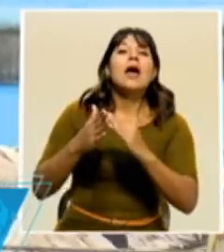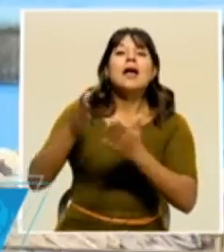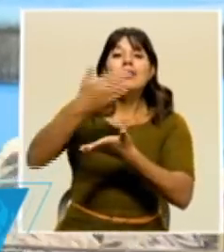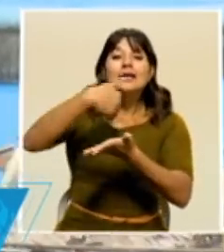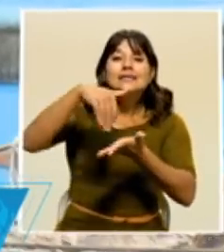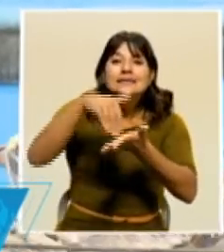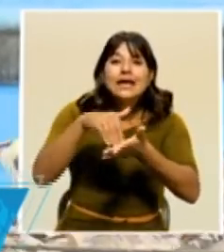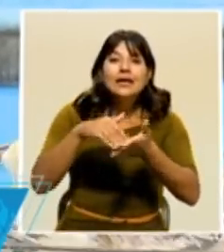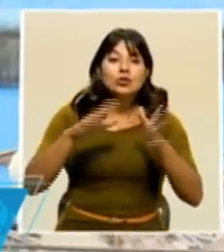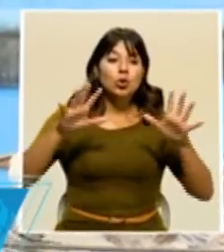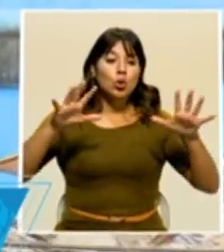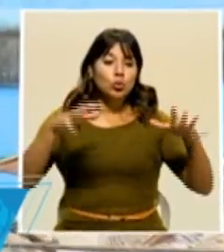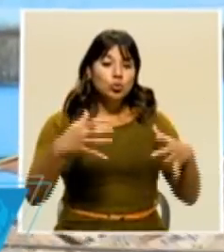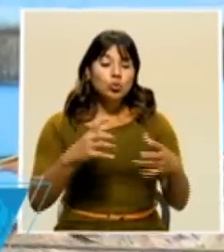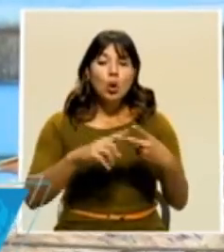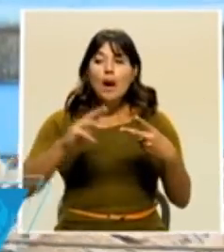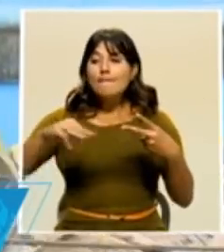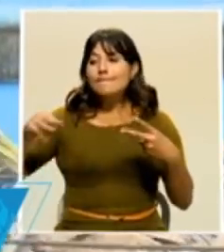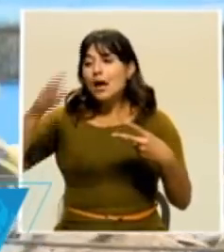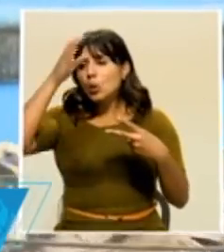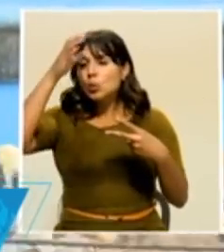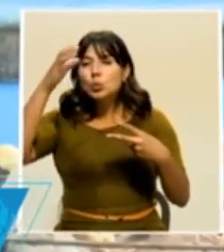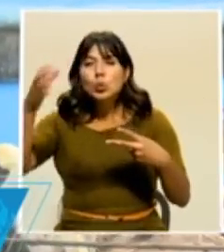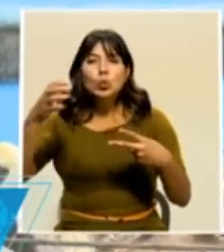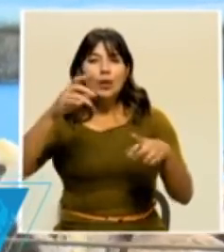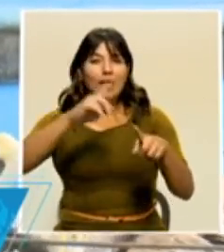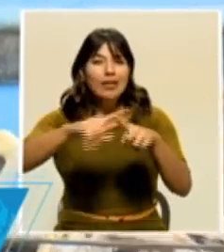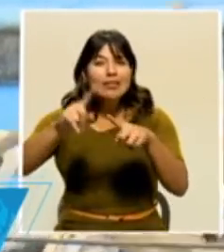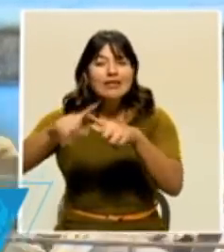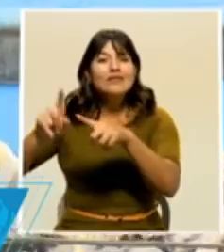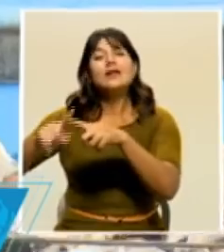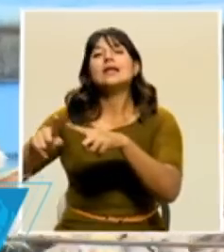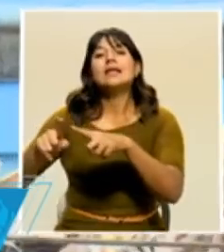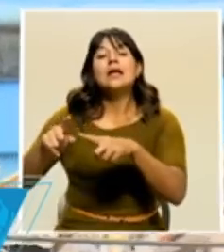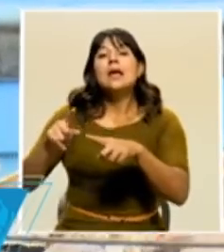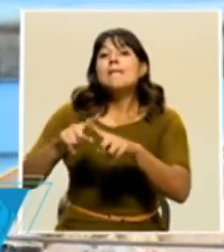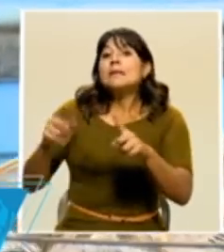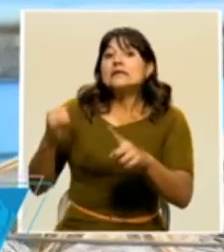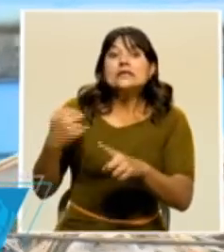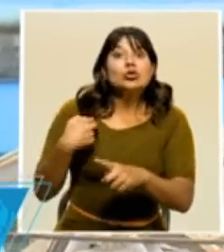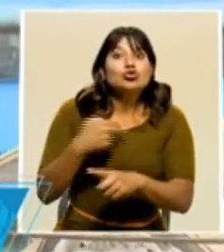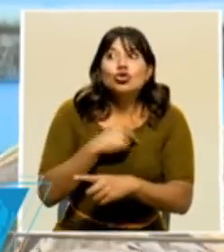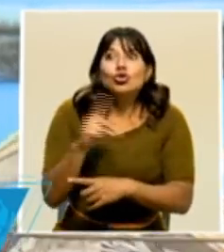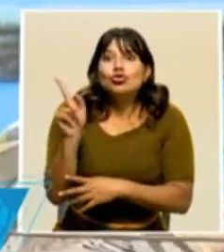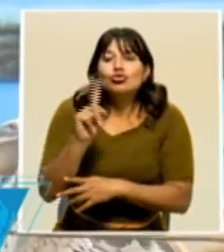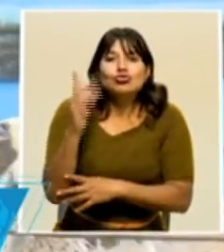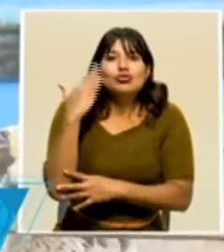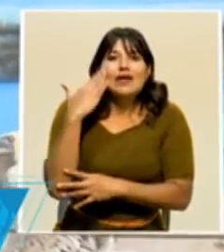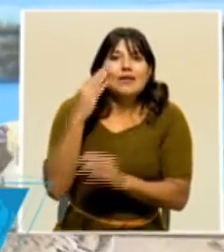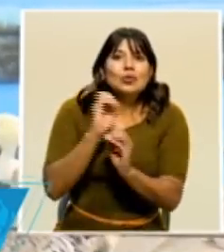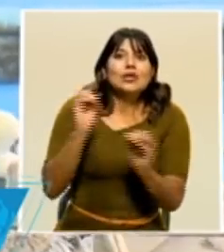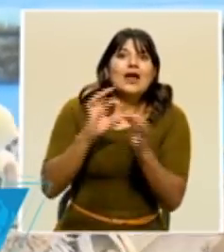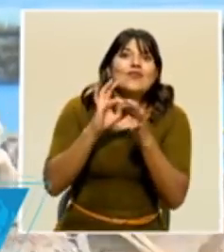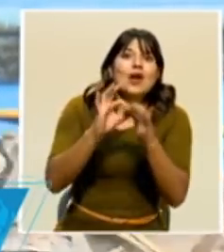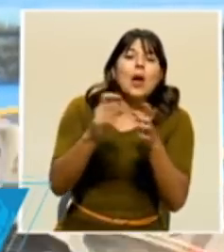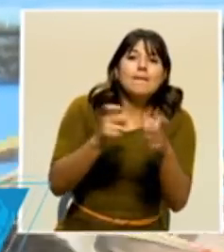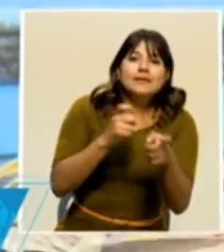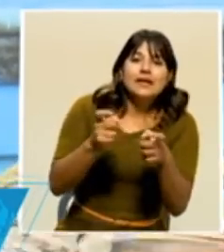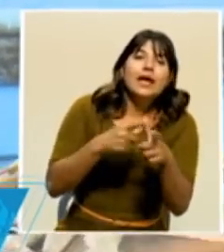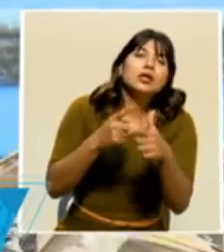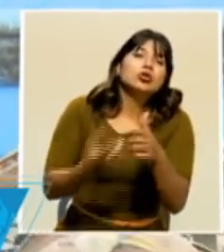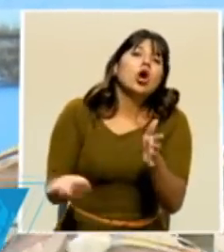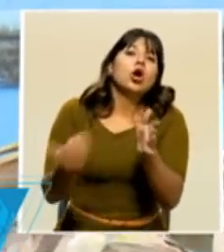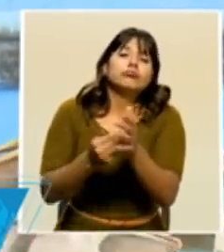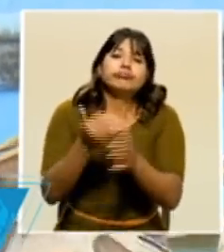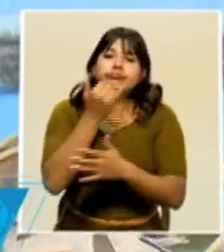acopio, maricultura, todo ese tipo de cosas, pero si no tenemos capacitación en administración, entonces volvemos a lo mismo,